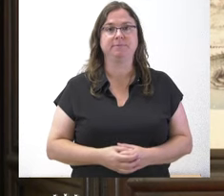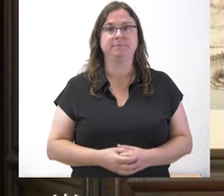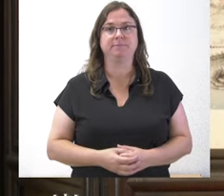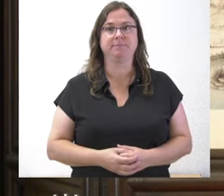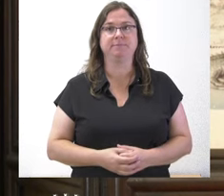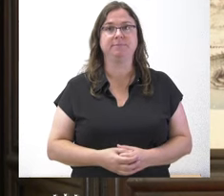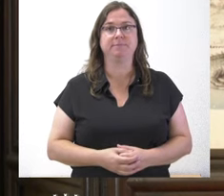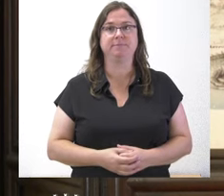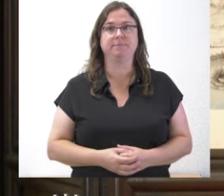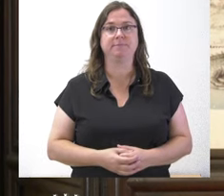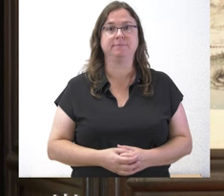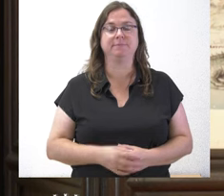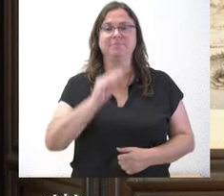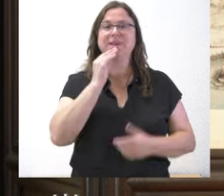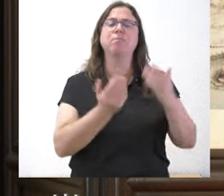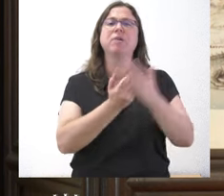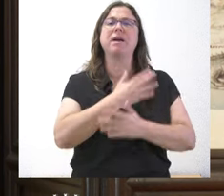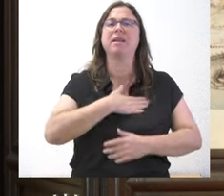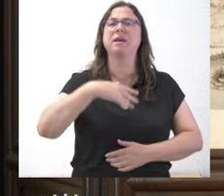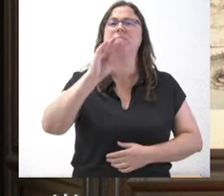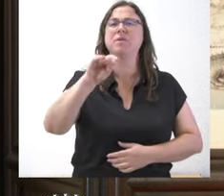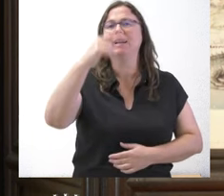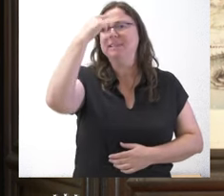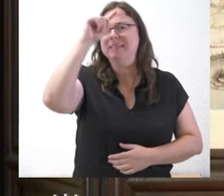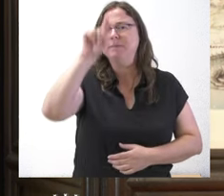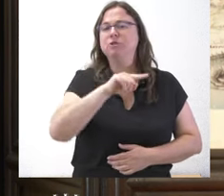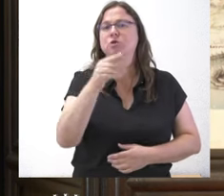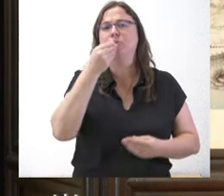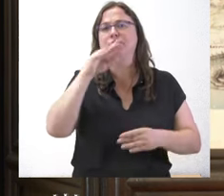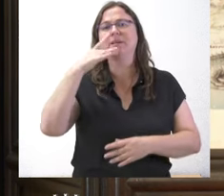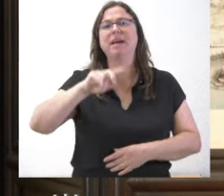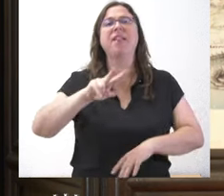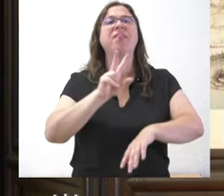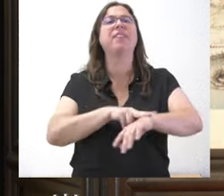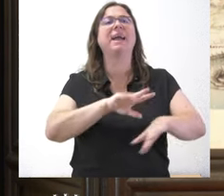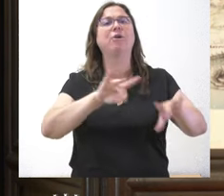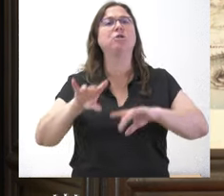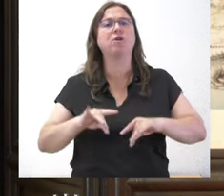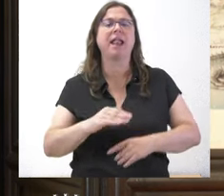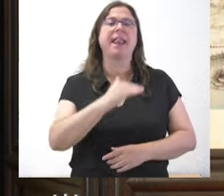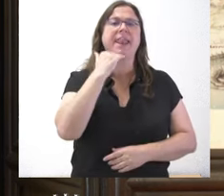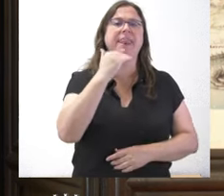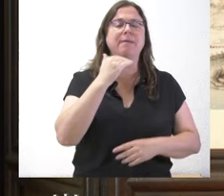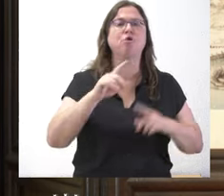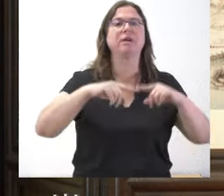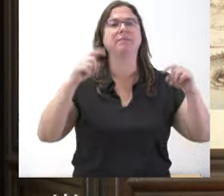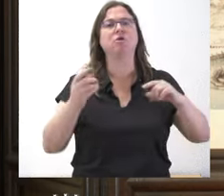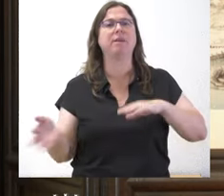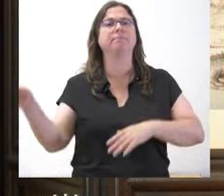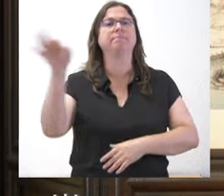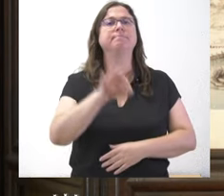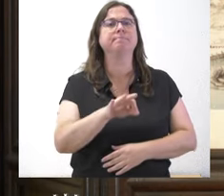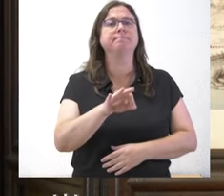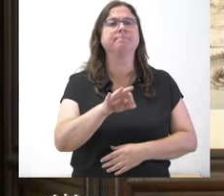todavía Buenos días Quería preguntarle si se sabe ya Quién va a sustituir a los delegados territoriales de Zamora y Segovia que se van a incorporar